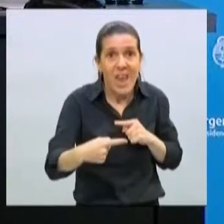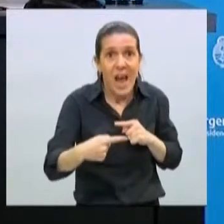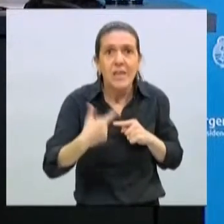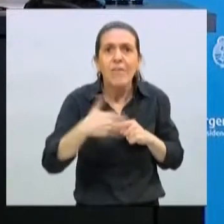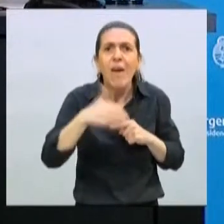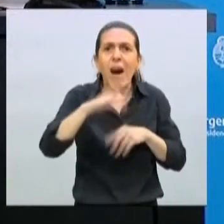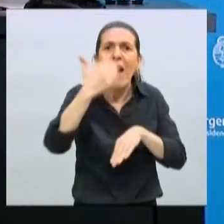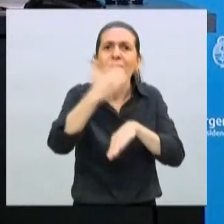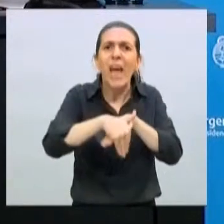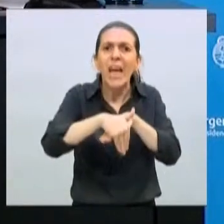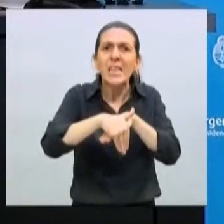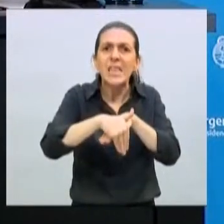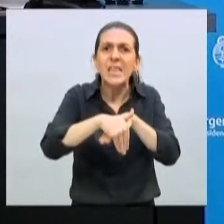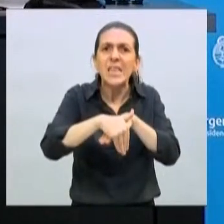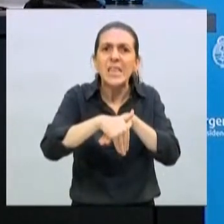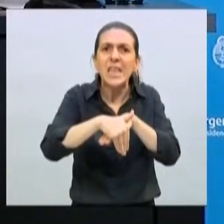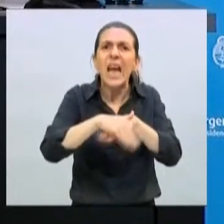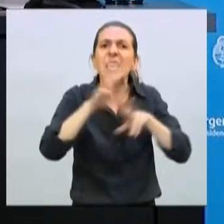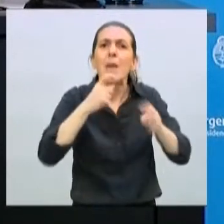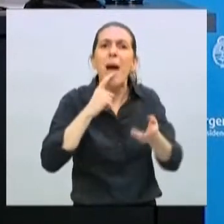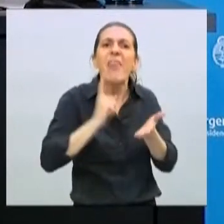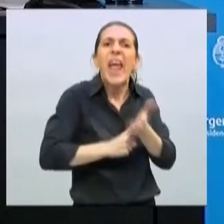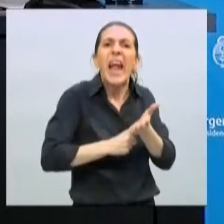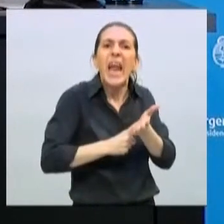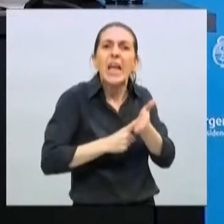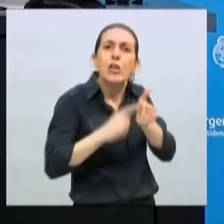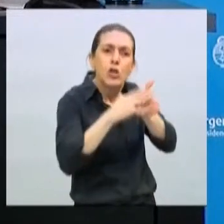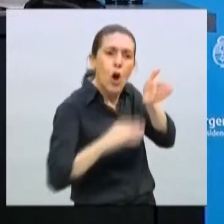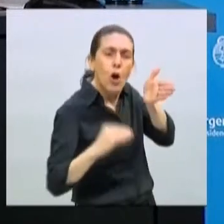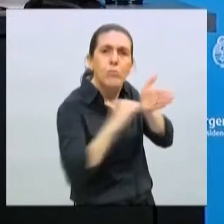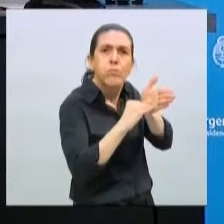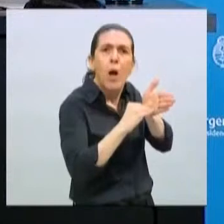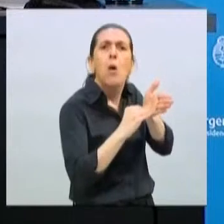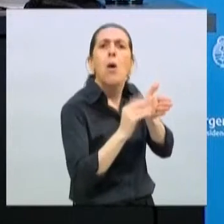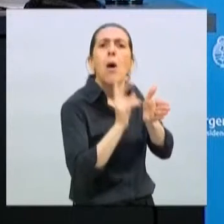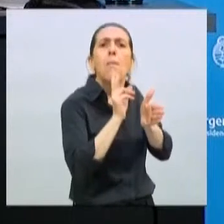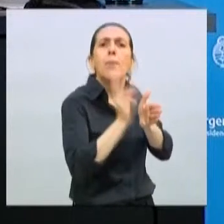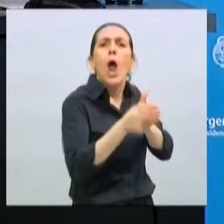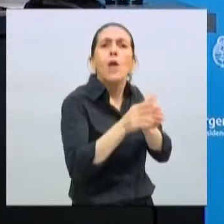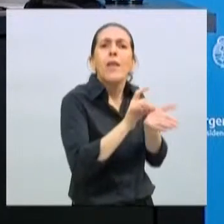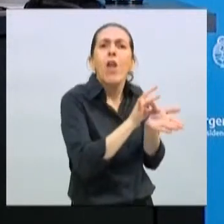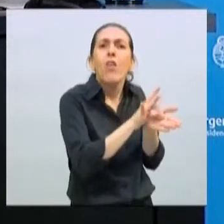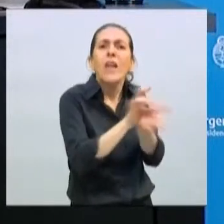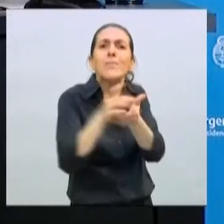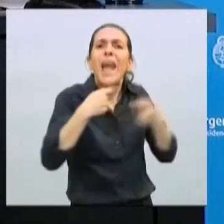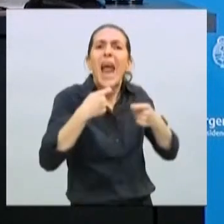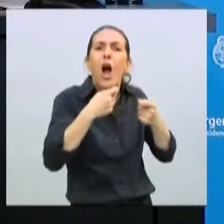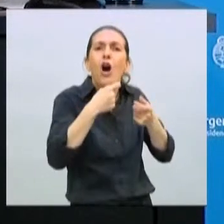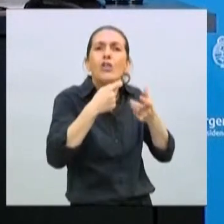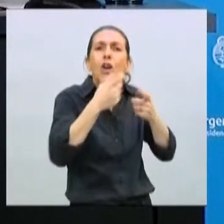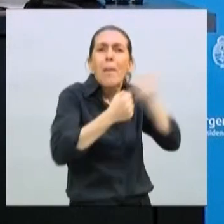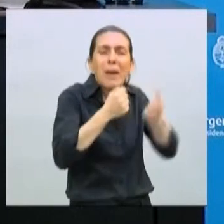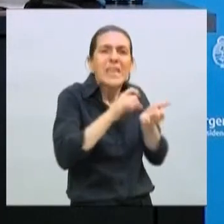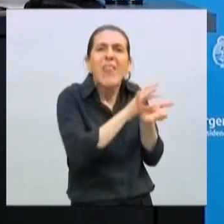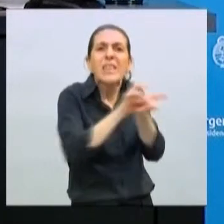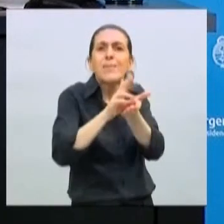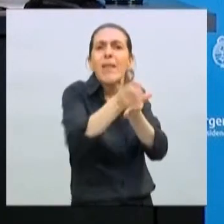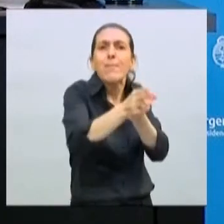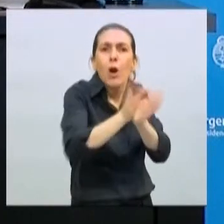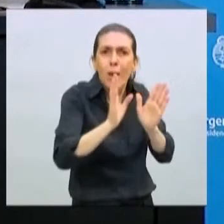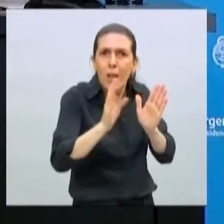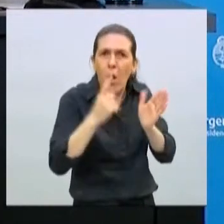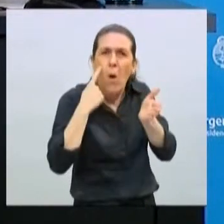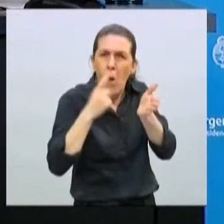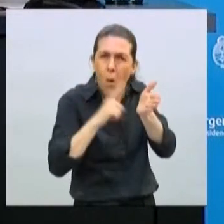vencer el tiempo del decreto que prohibía despidos, si esto se va a volver a prorrogar.